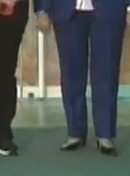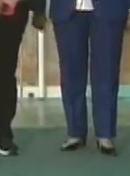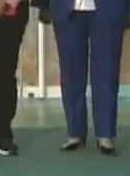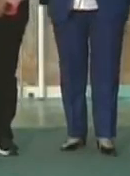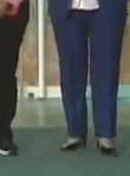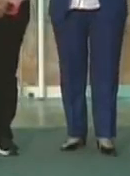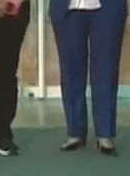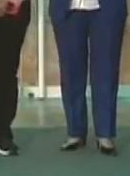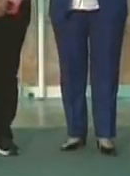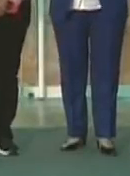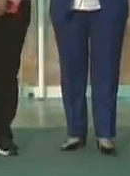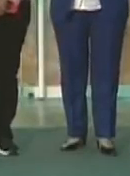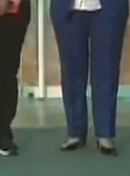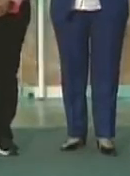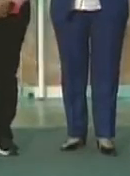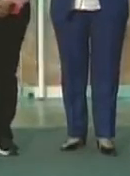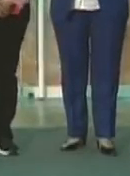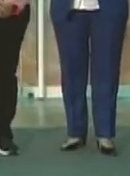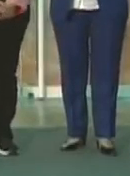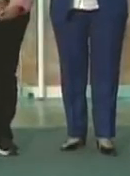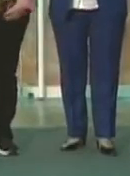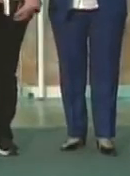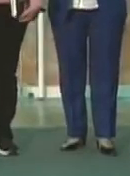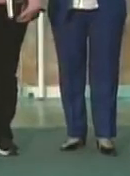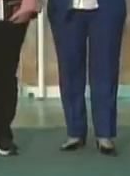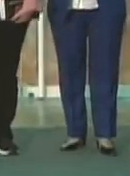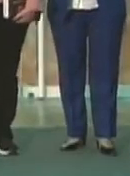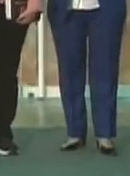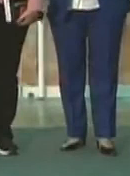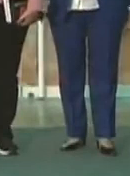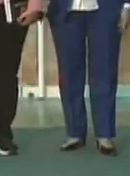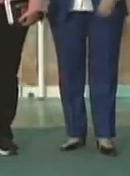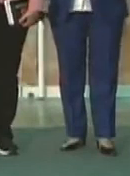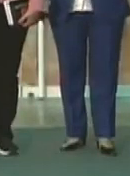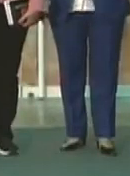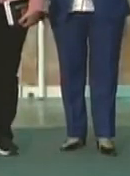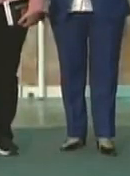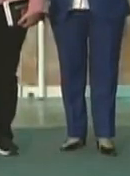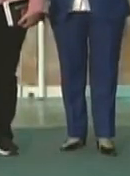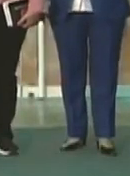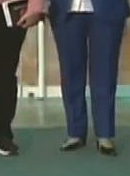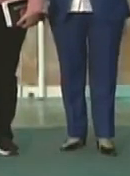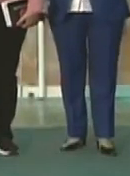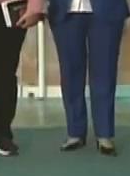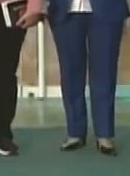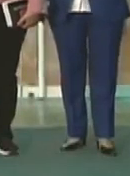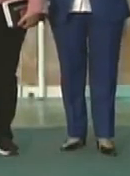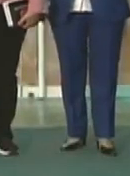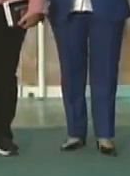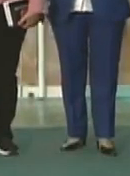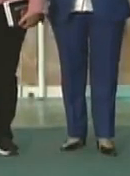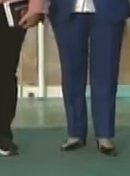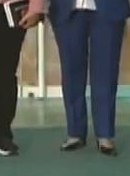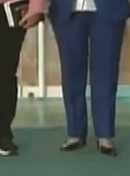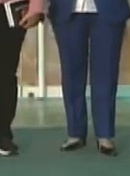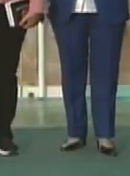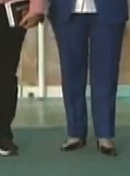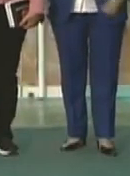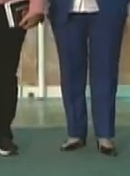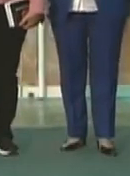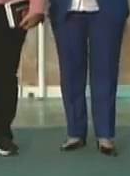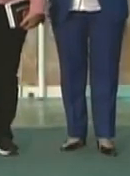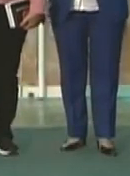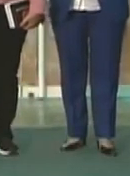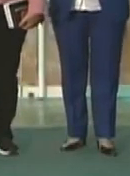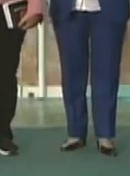Venezuela, estamos aquí en jornada de Pericomil Salud, en jornada de salud, muy importante, mantener